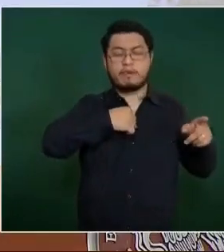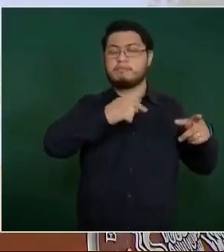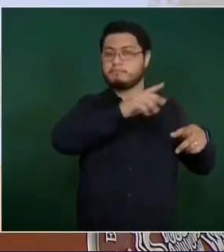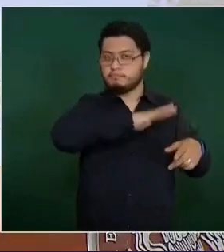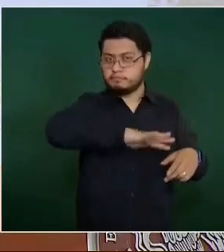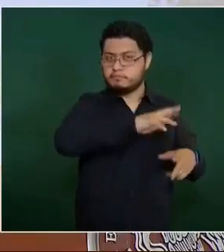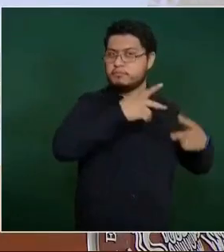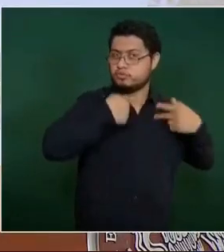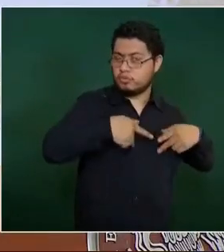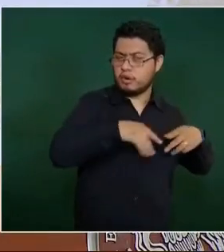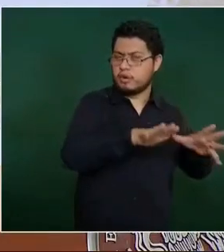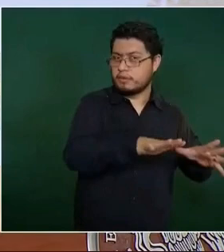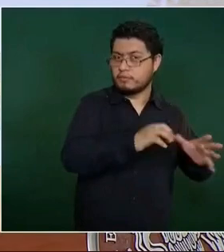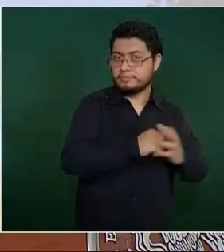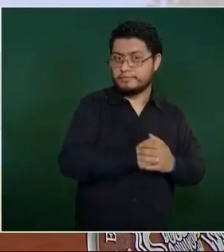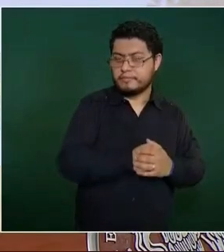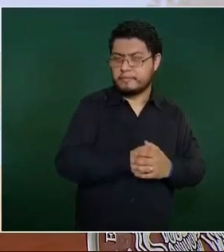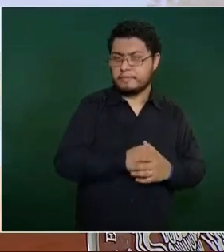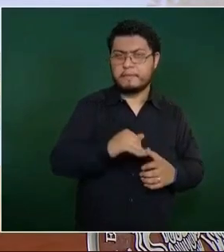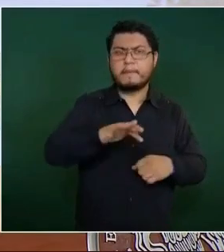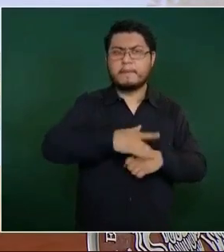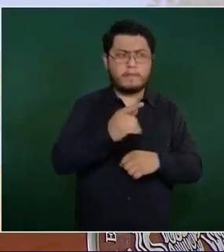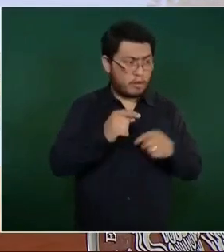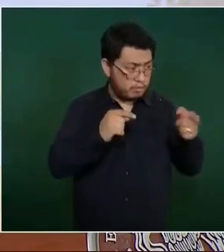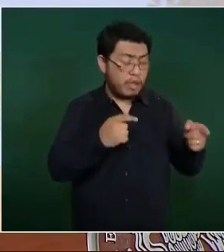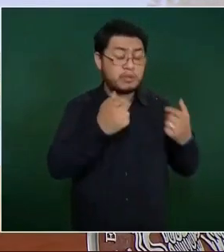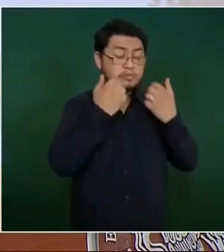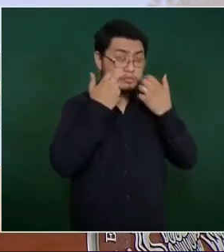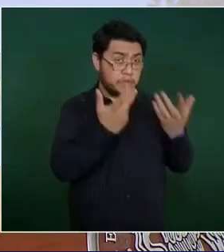van a elegirlos? Los